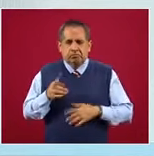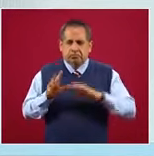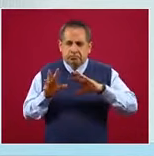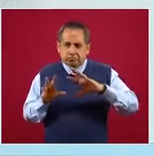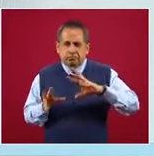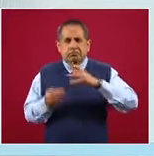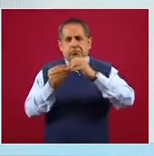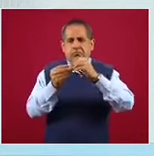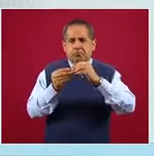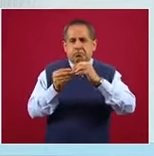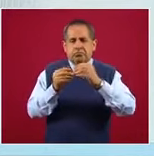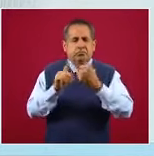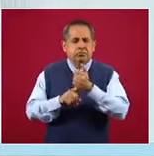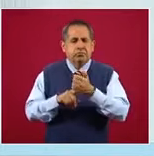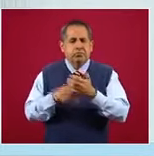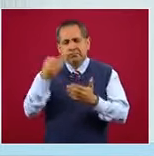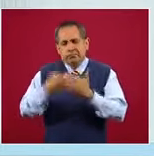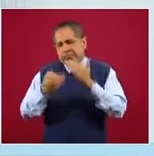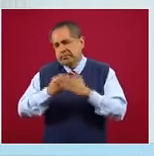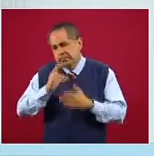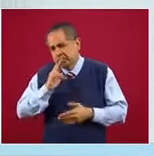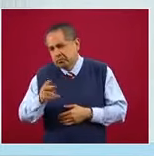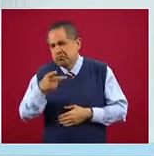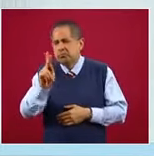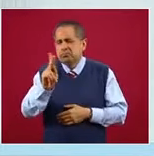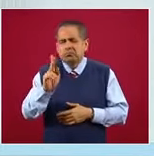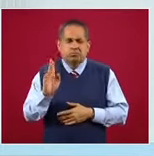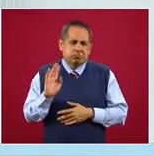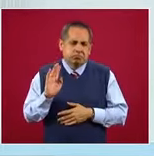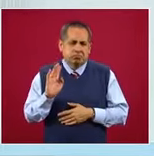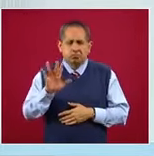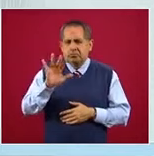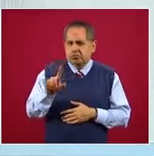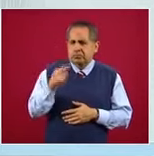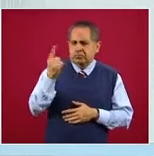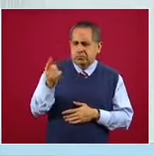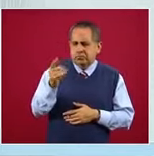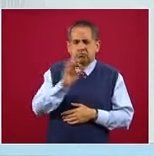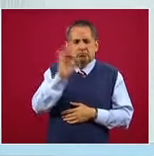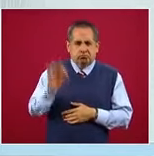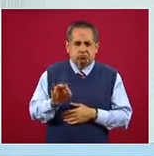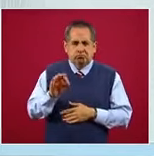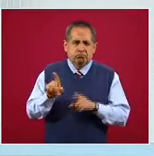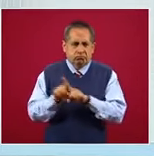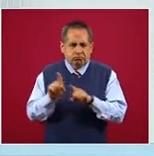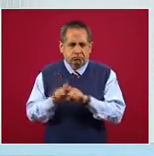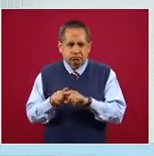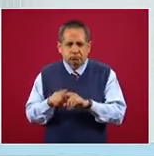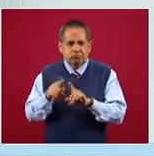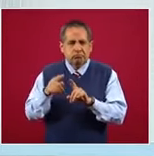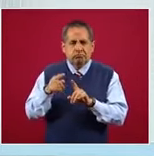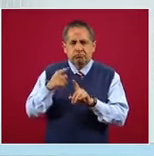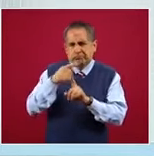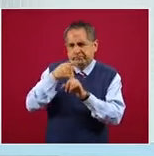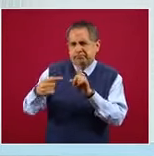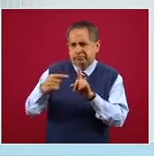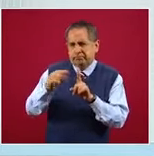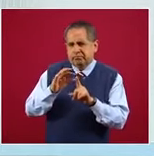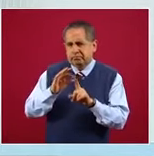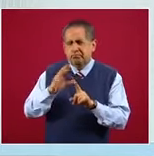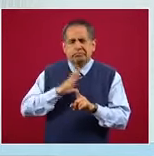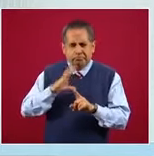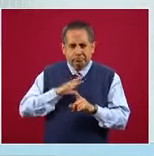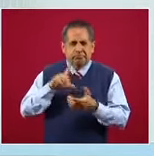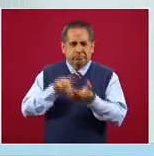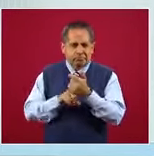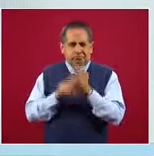grupo de personas que tienen pendiente un resultado, el 51%, es decir, la mitad de ellas,